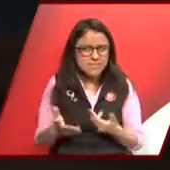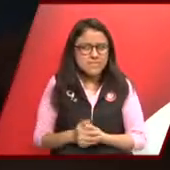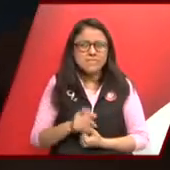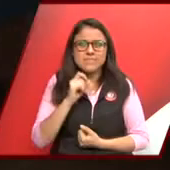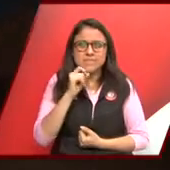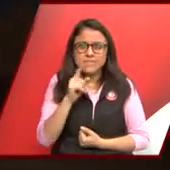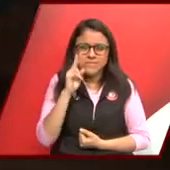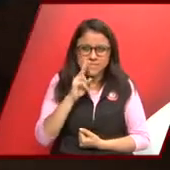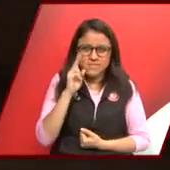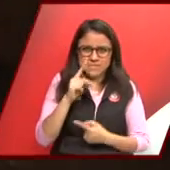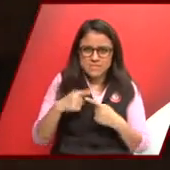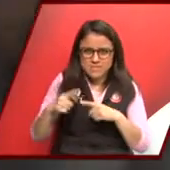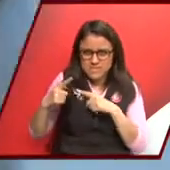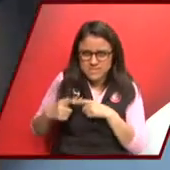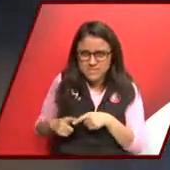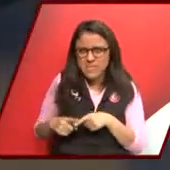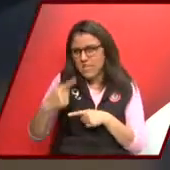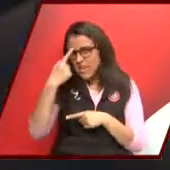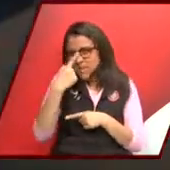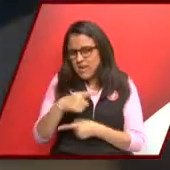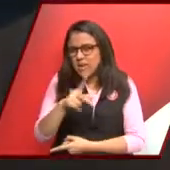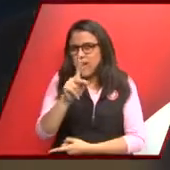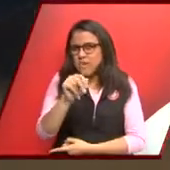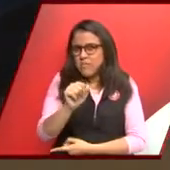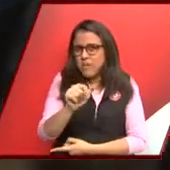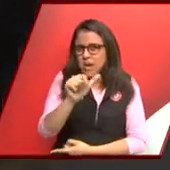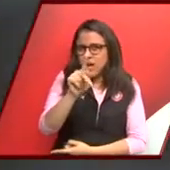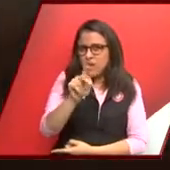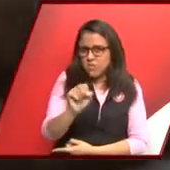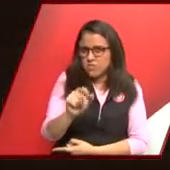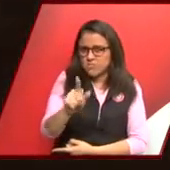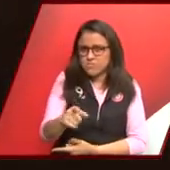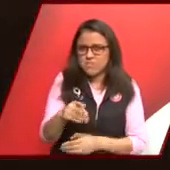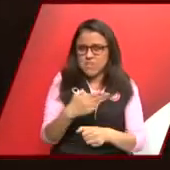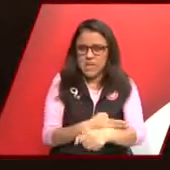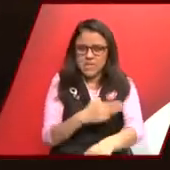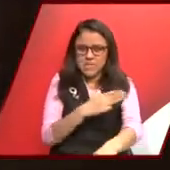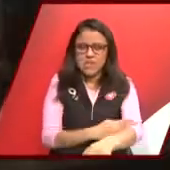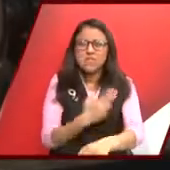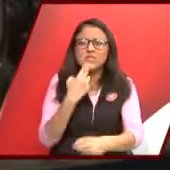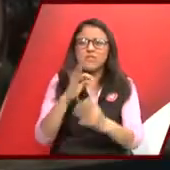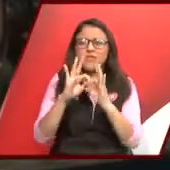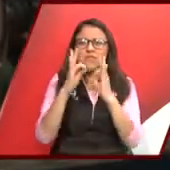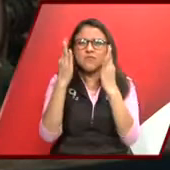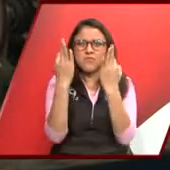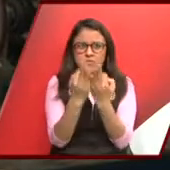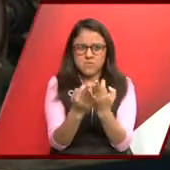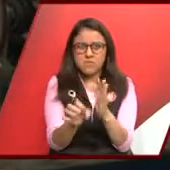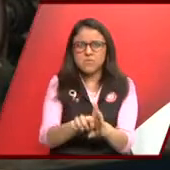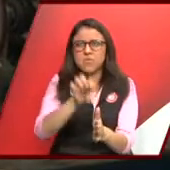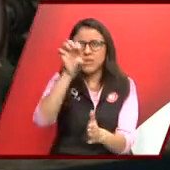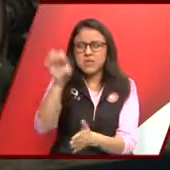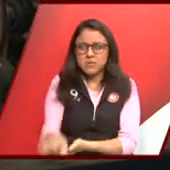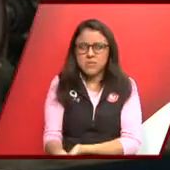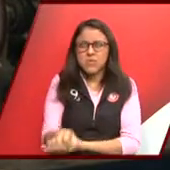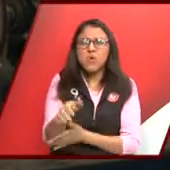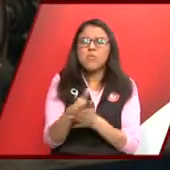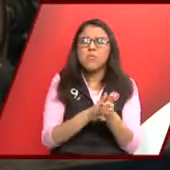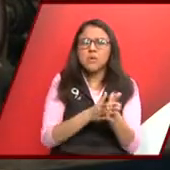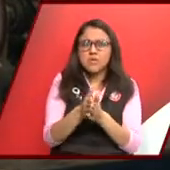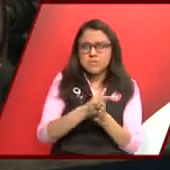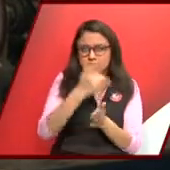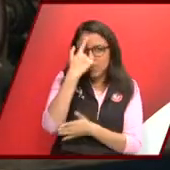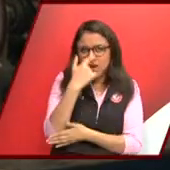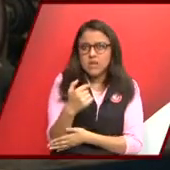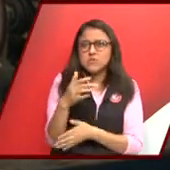hace la fricción. Y palo con palo quema la madera y se le da la figura. Por ejemplo, en los molinillos para